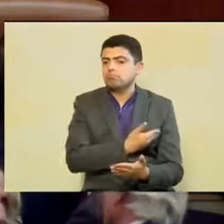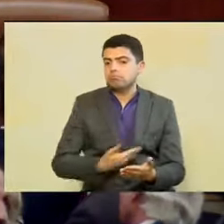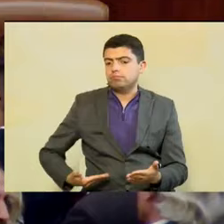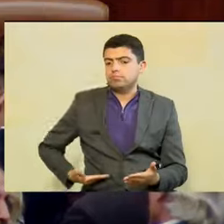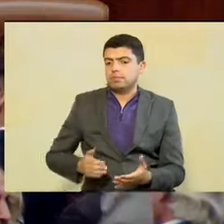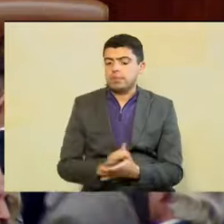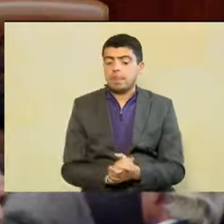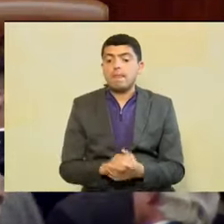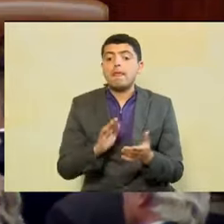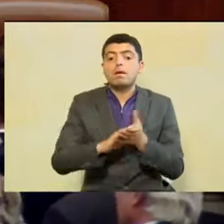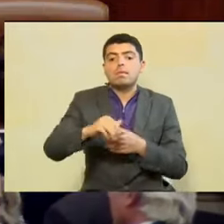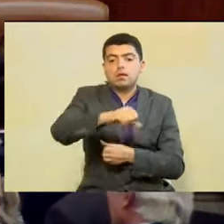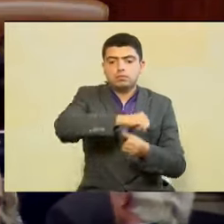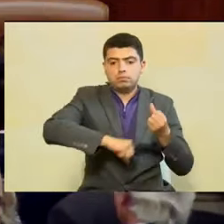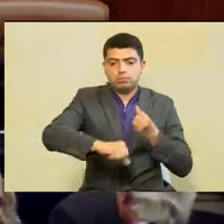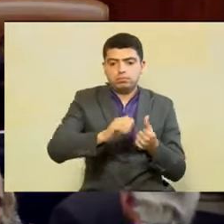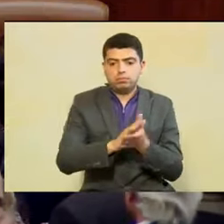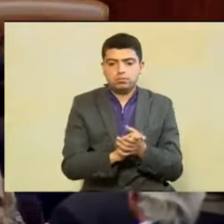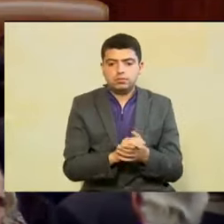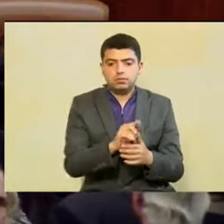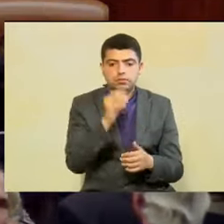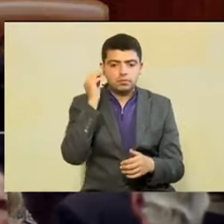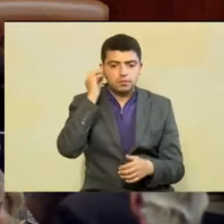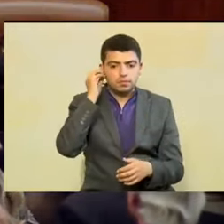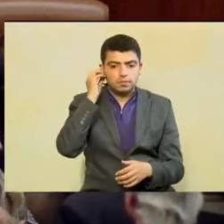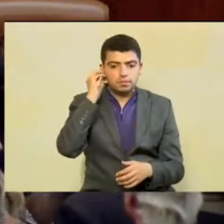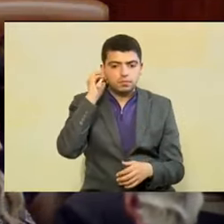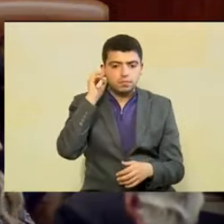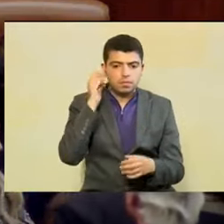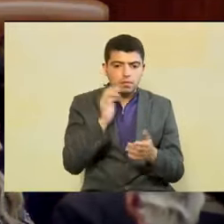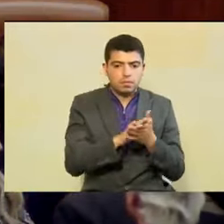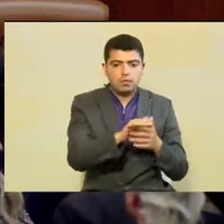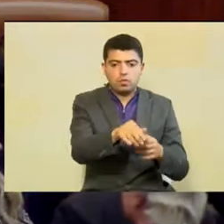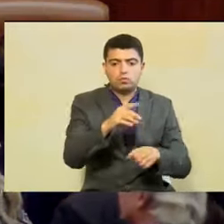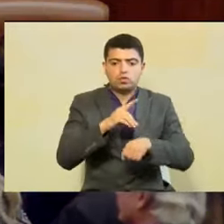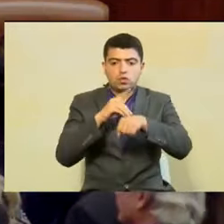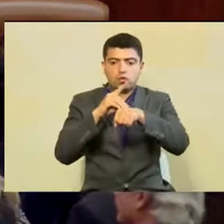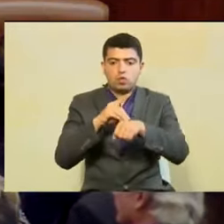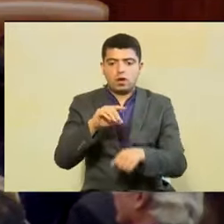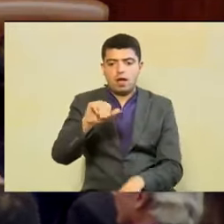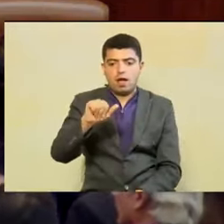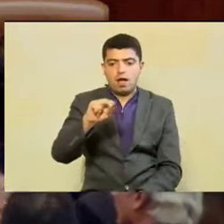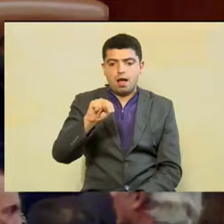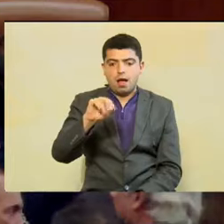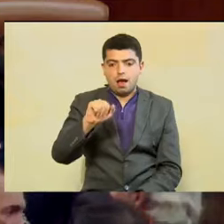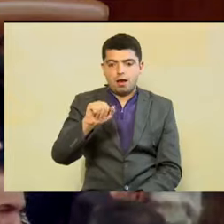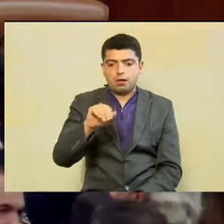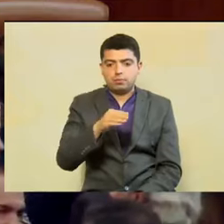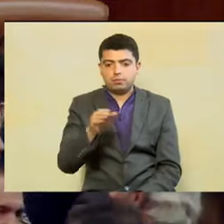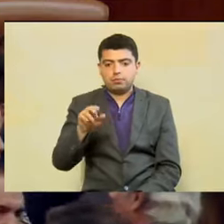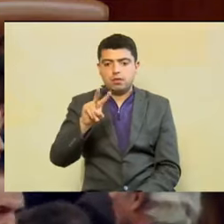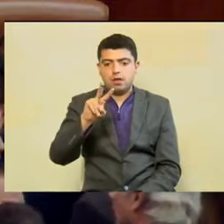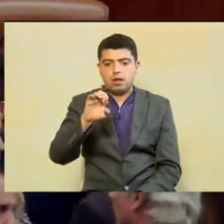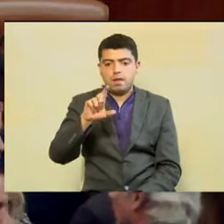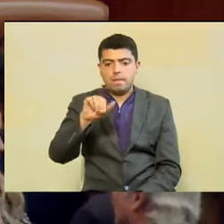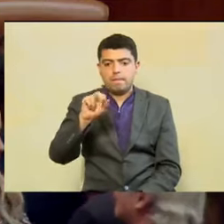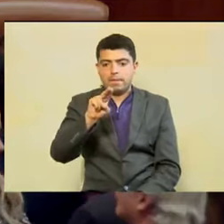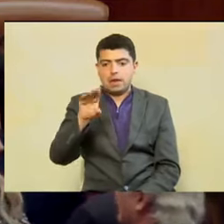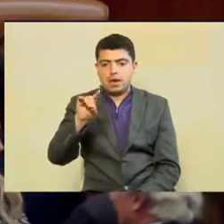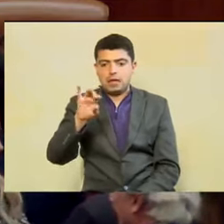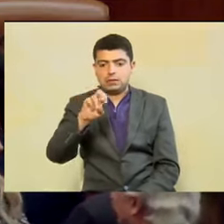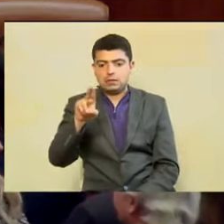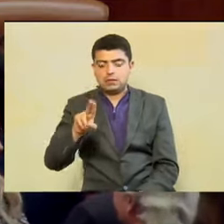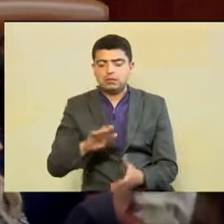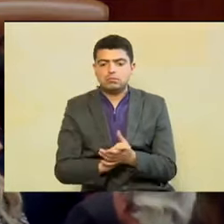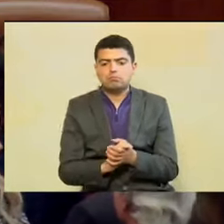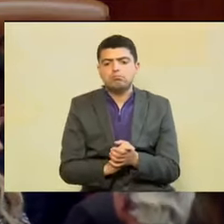tiene el uso de la palabra la doctora luí vquez Gracias presidenta solicitarle